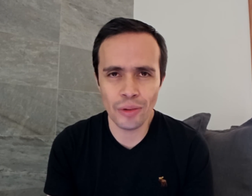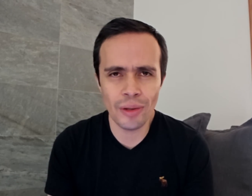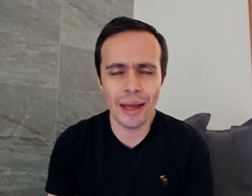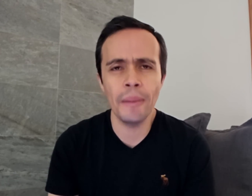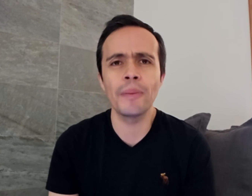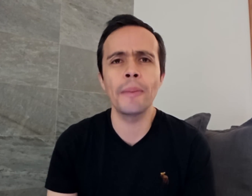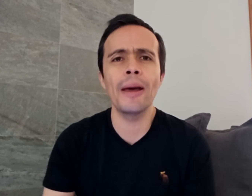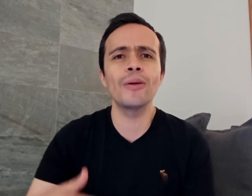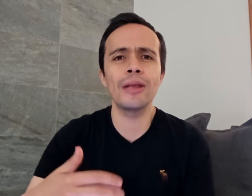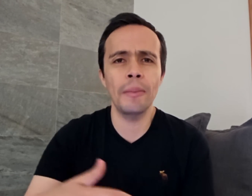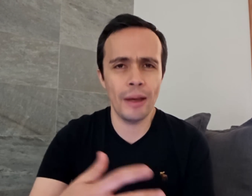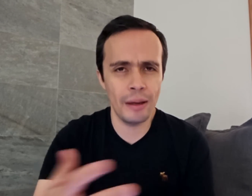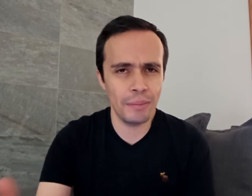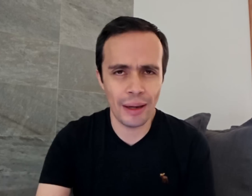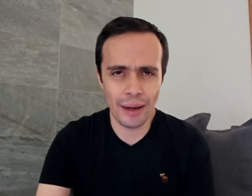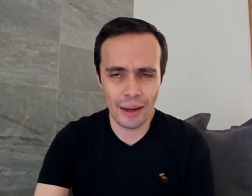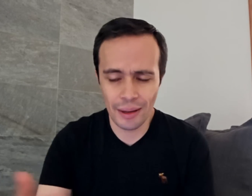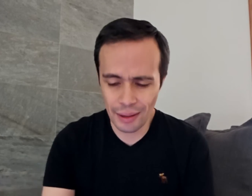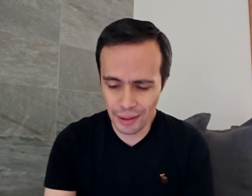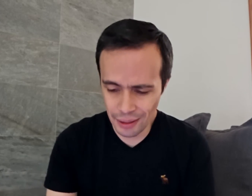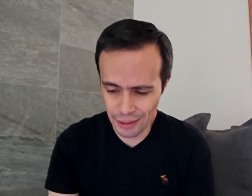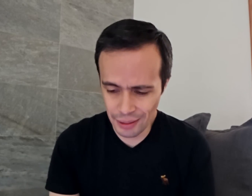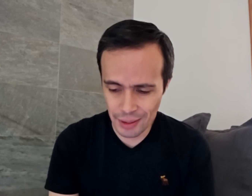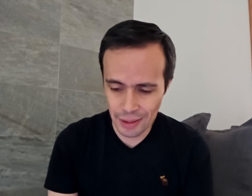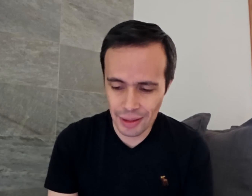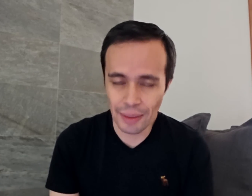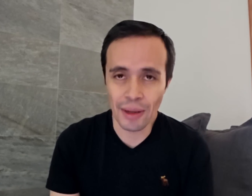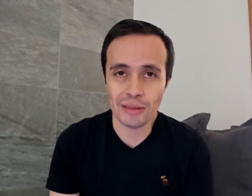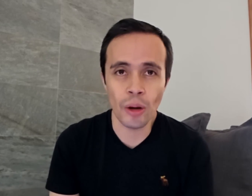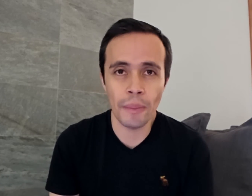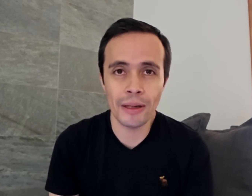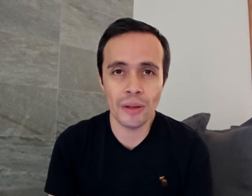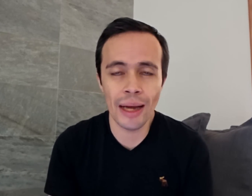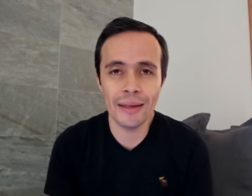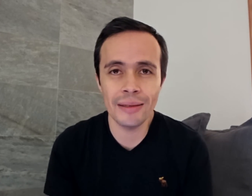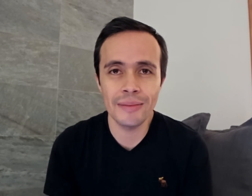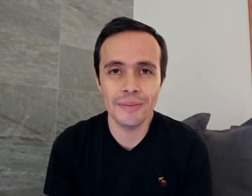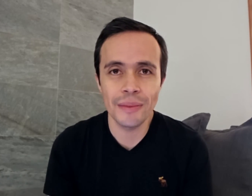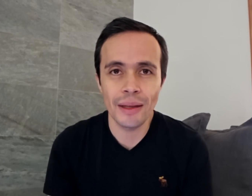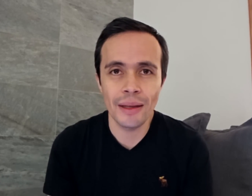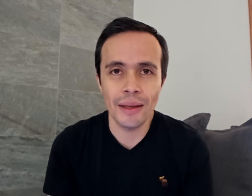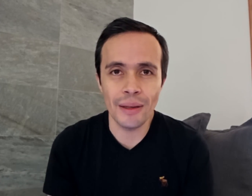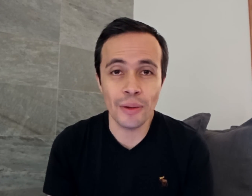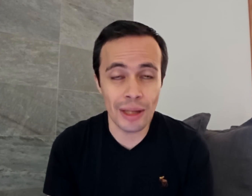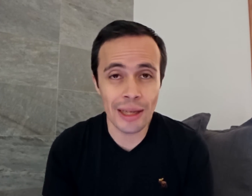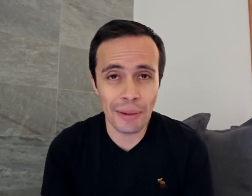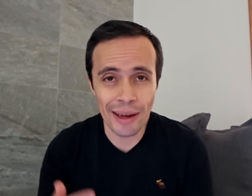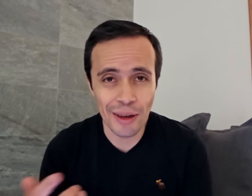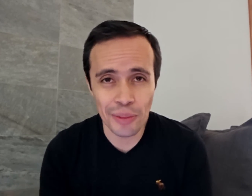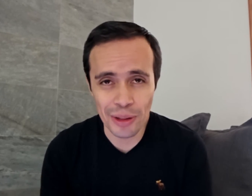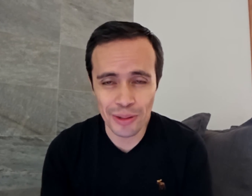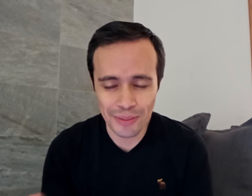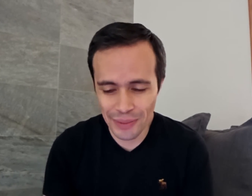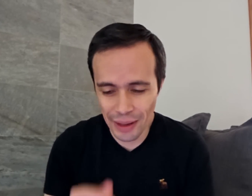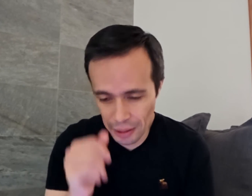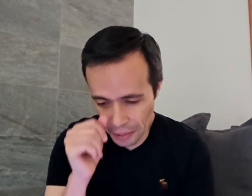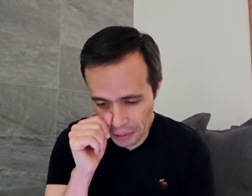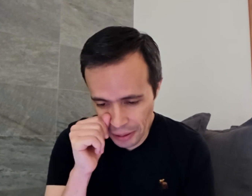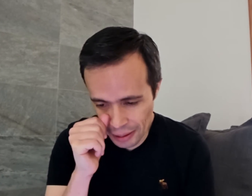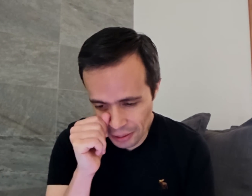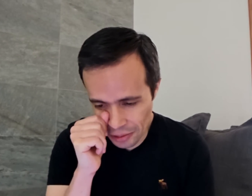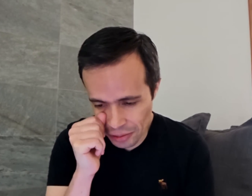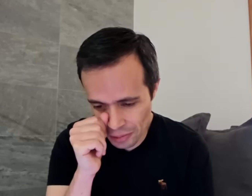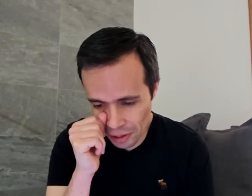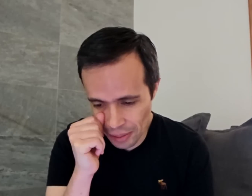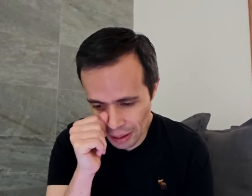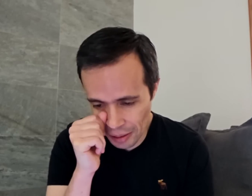a consulta, pero también para ir a temas muy personales. Utilizaban helicópteros, ¿no? Recuerdo